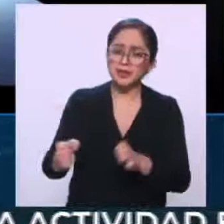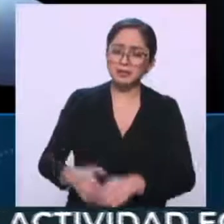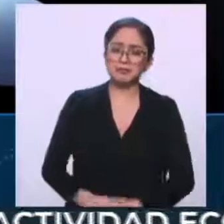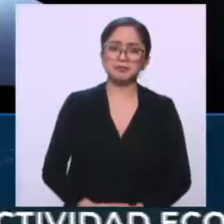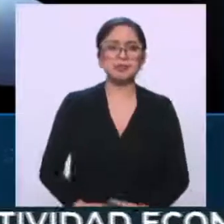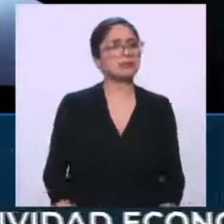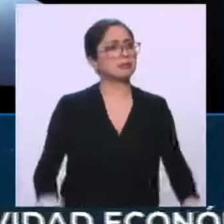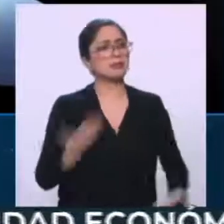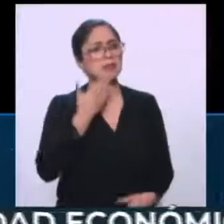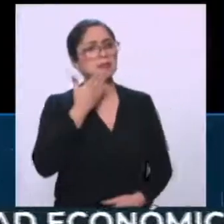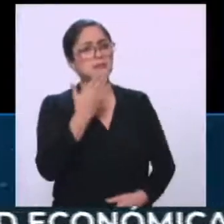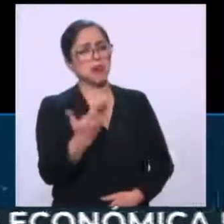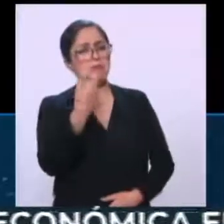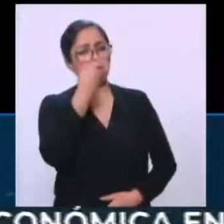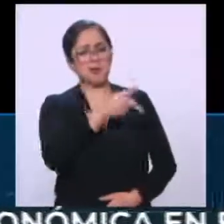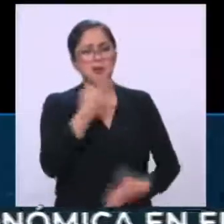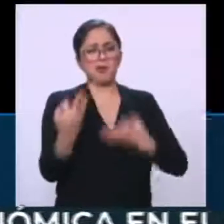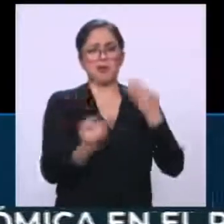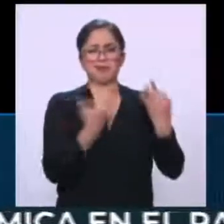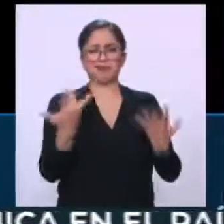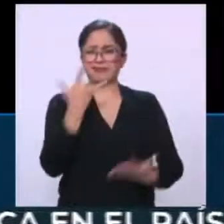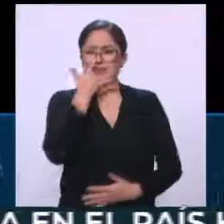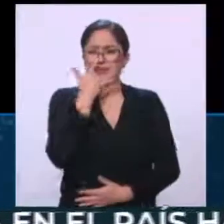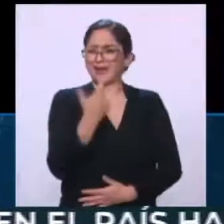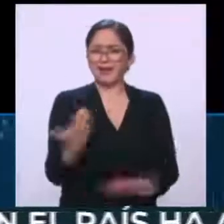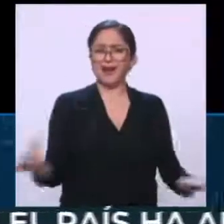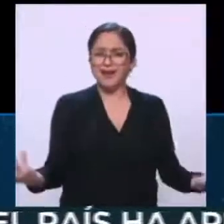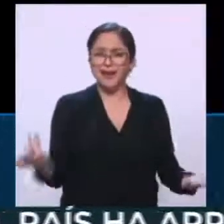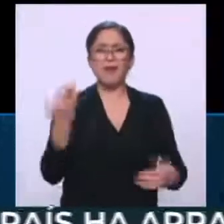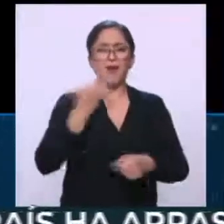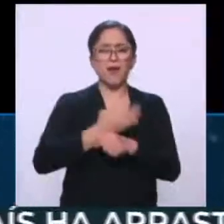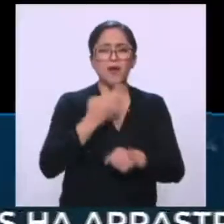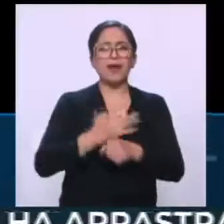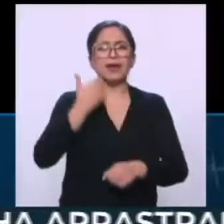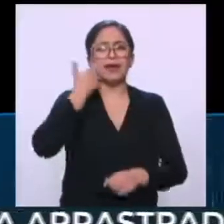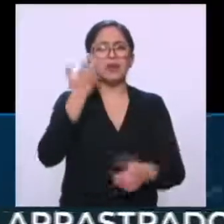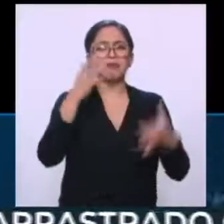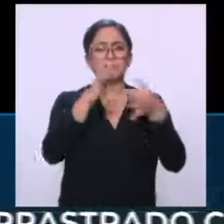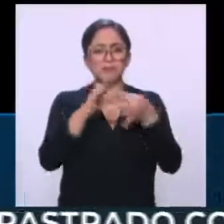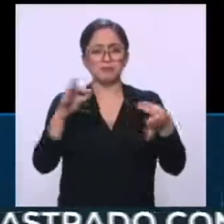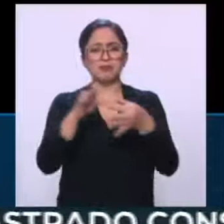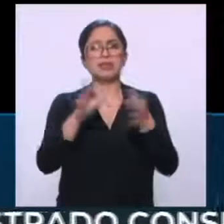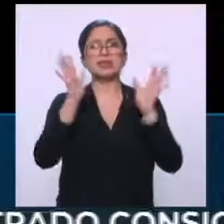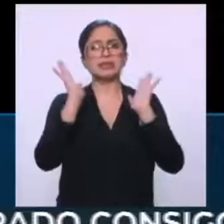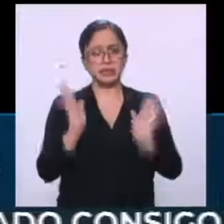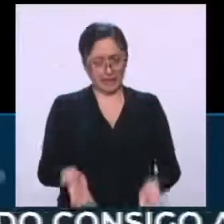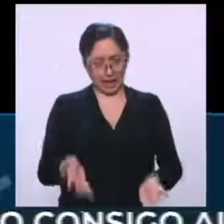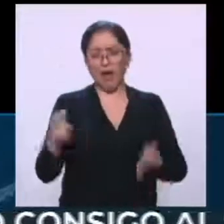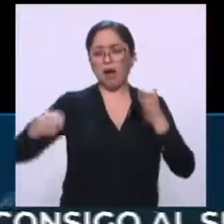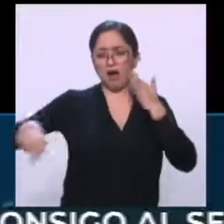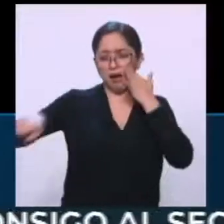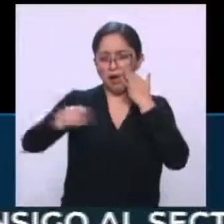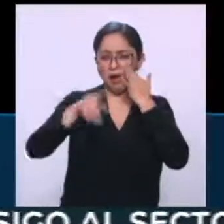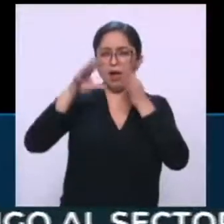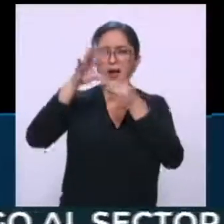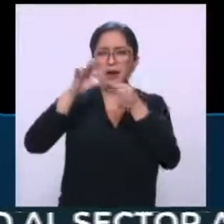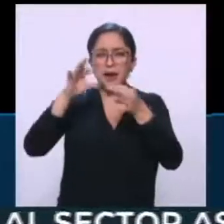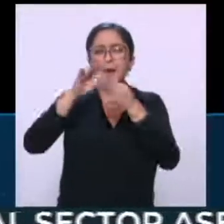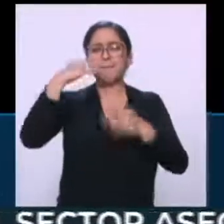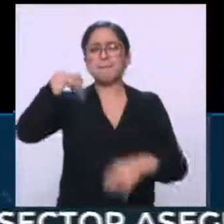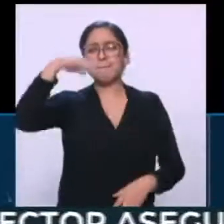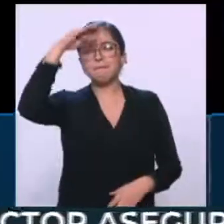sorpresa. Si te parece, Jonathan, saltémonos el episodio diplomático en donde ya quedó claro que esto habría sido